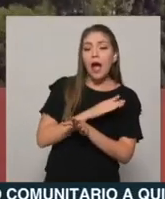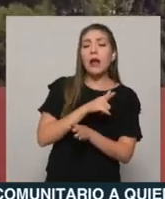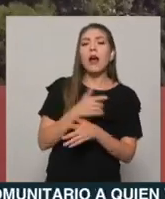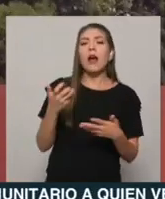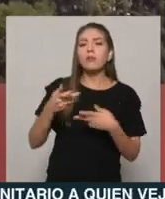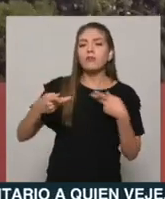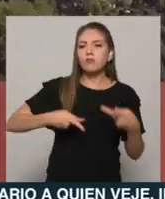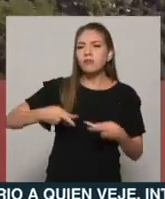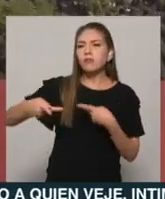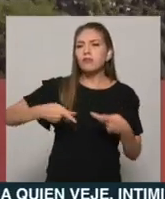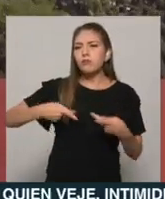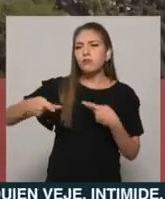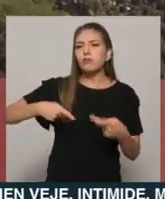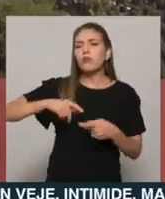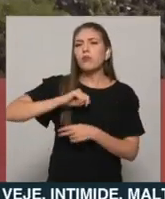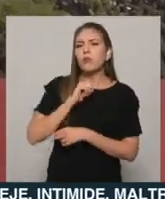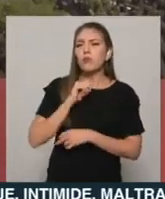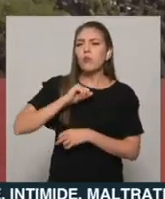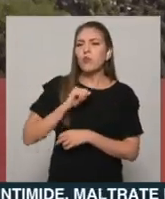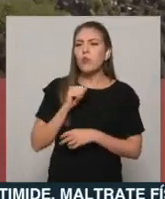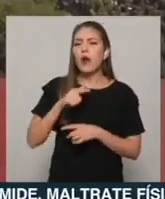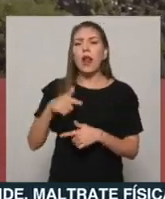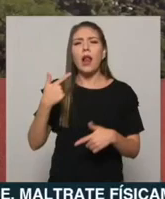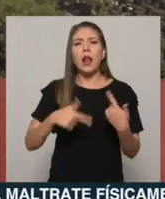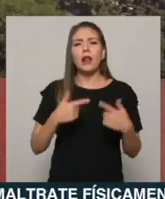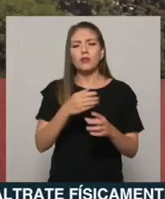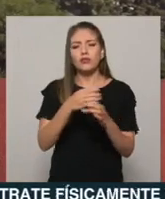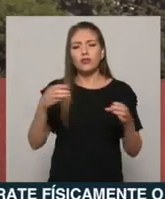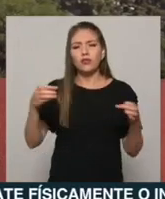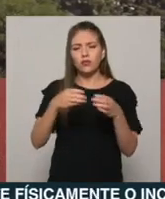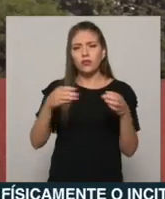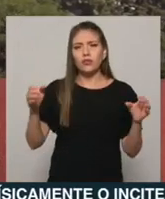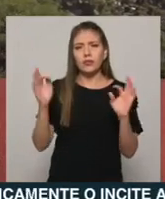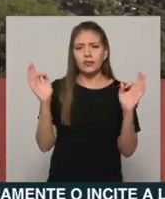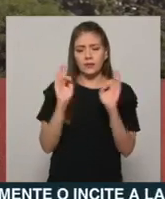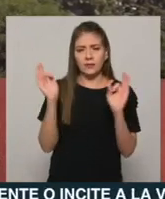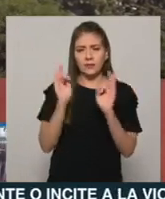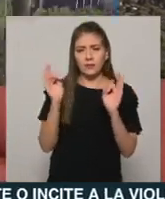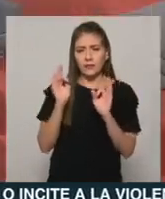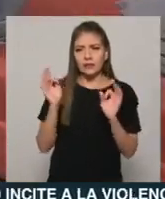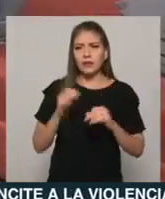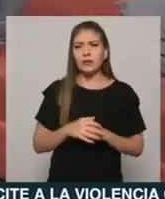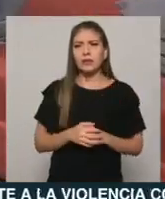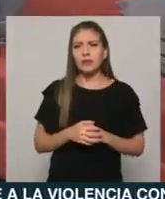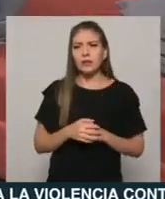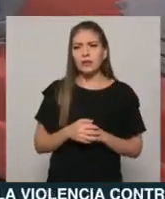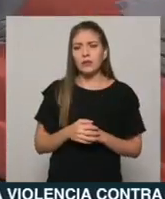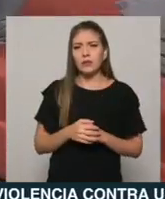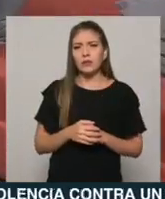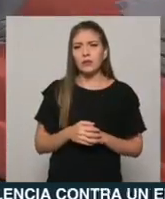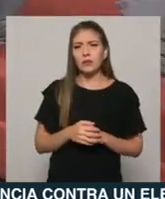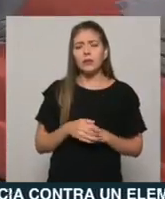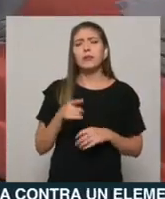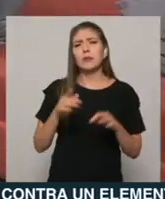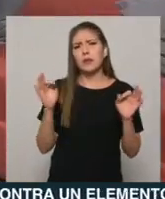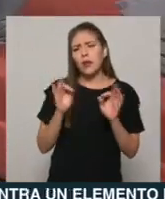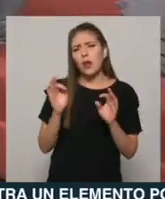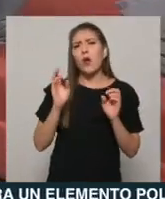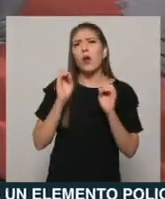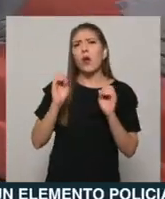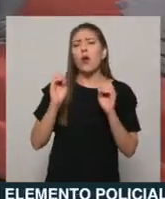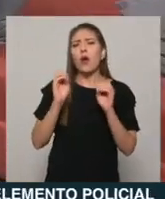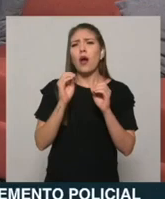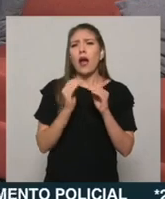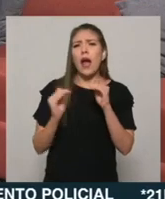inclusive el banco de leche. La leche en su propia casa en el refrigerador, ¿verdad? Ya sea en el refrigerador o congelada, dependiendo